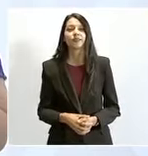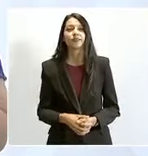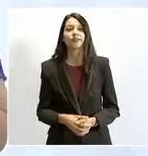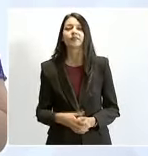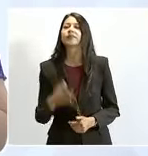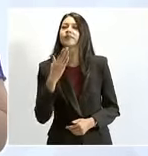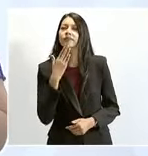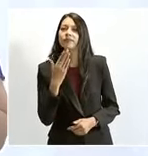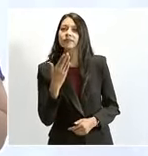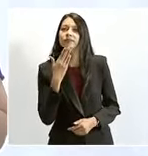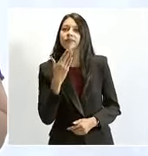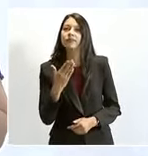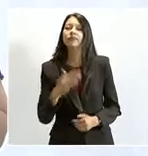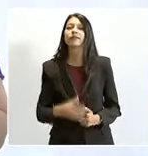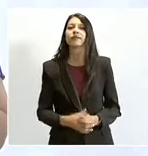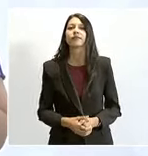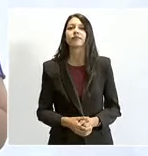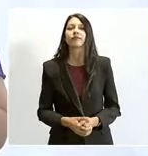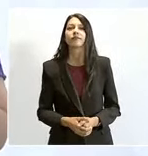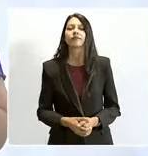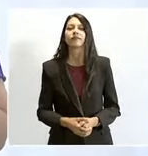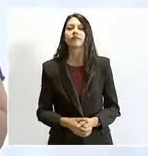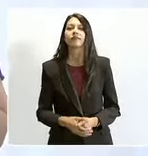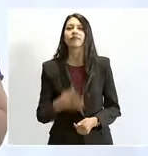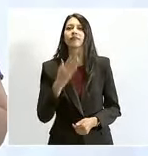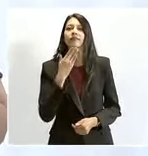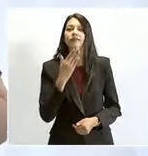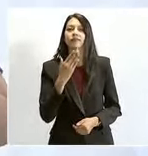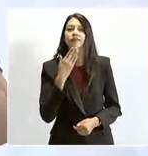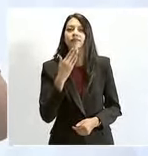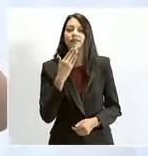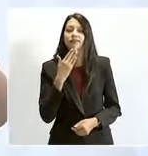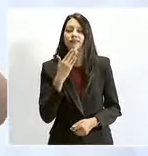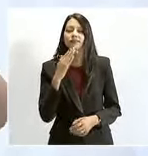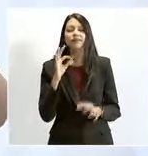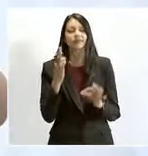muy bien muy bien correcto